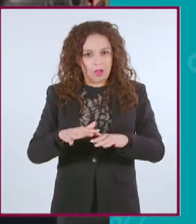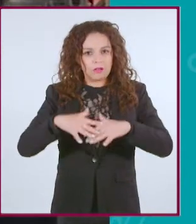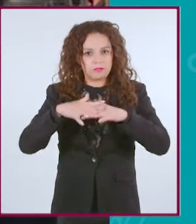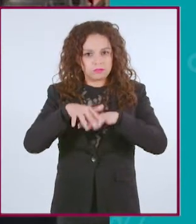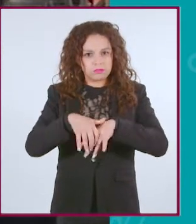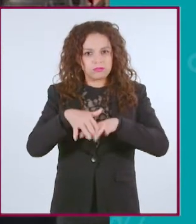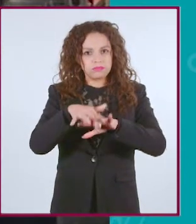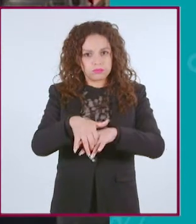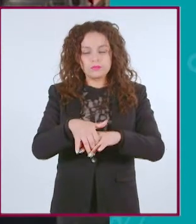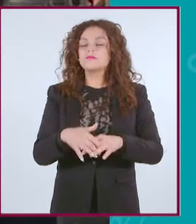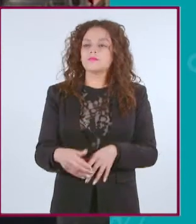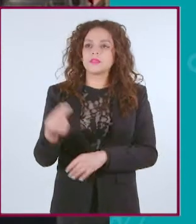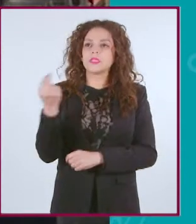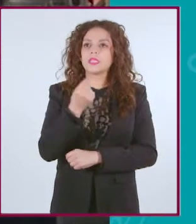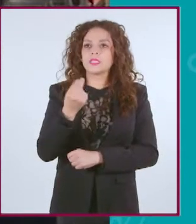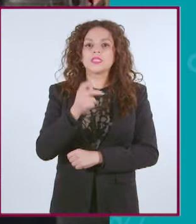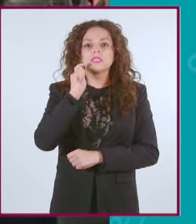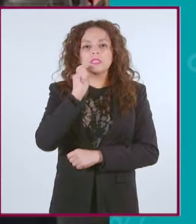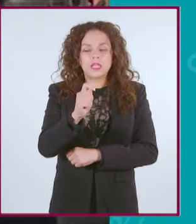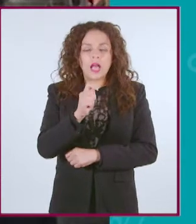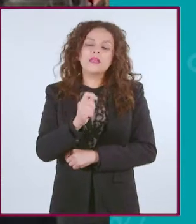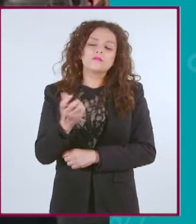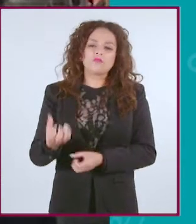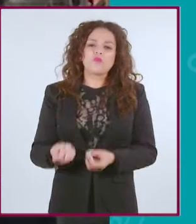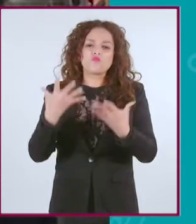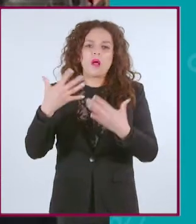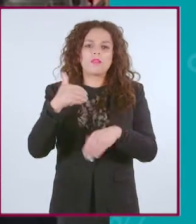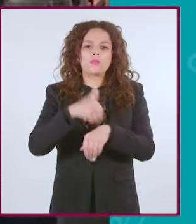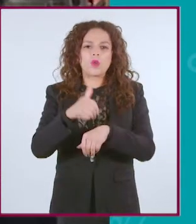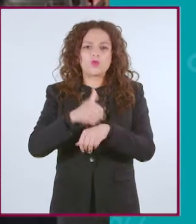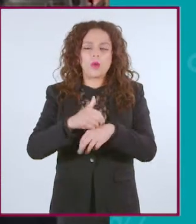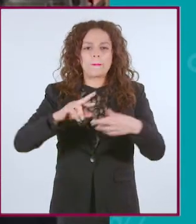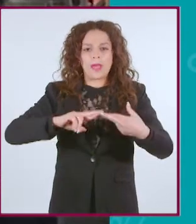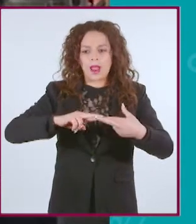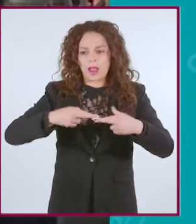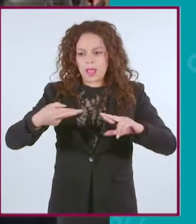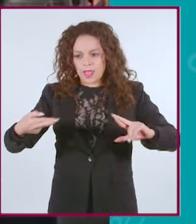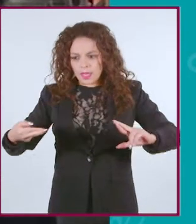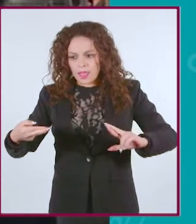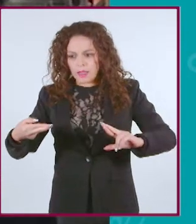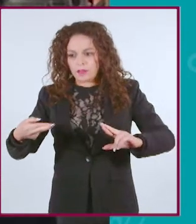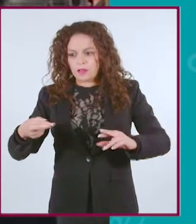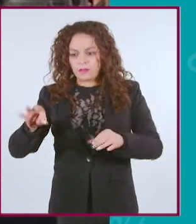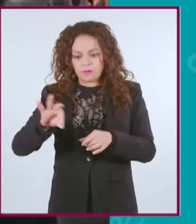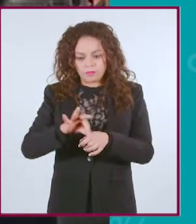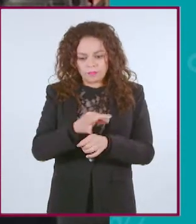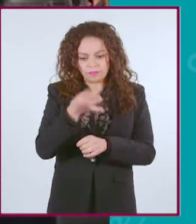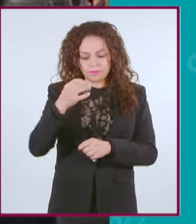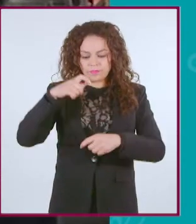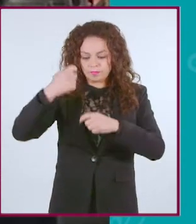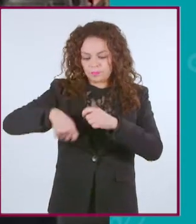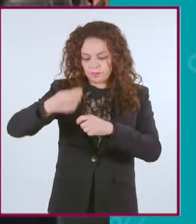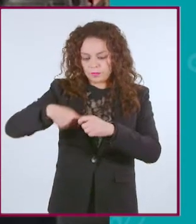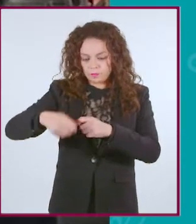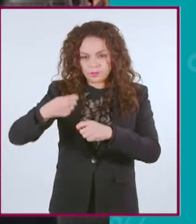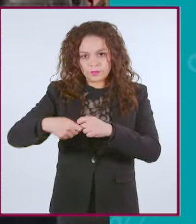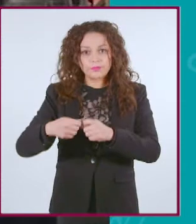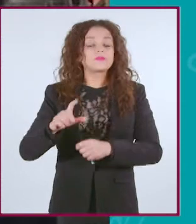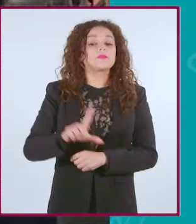preparar un número de hilos, urdirlos en un carretito y